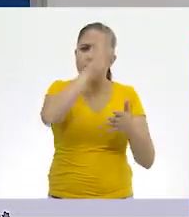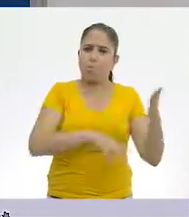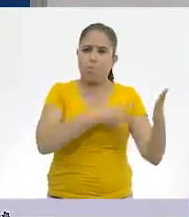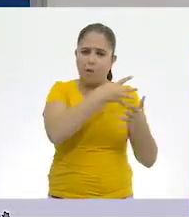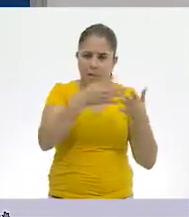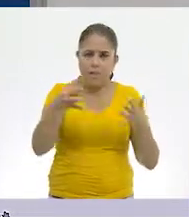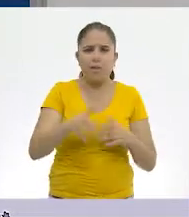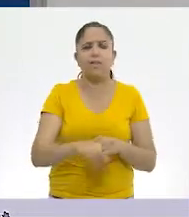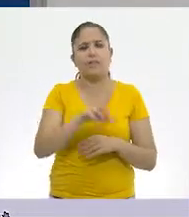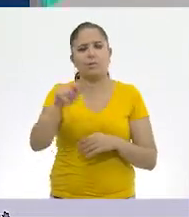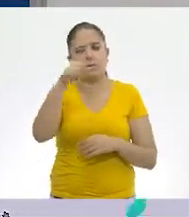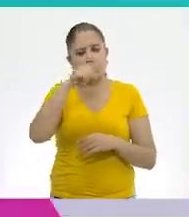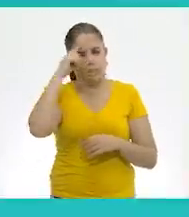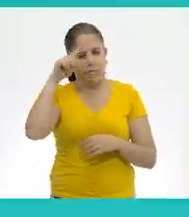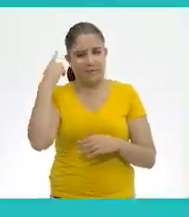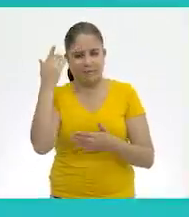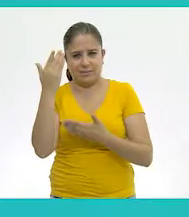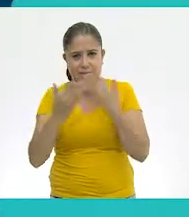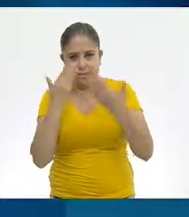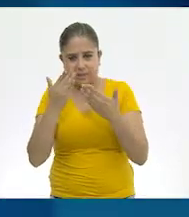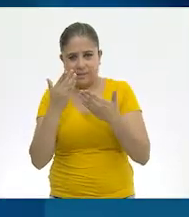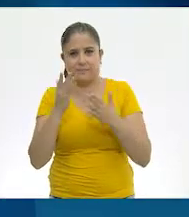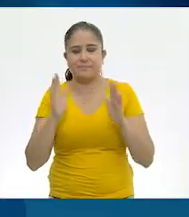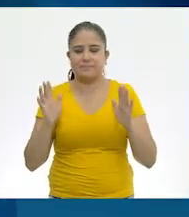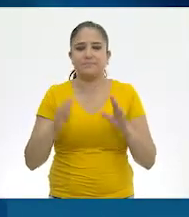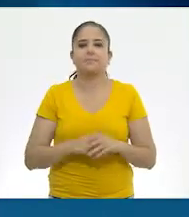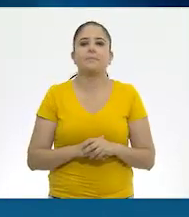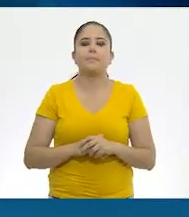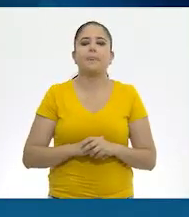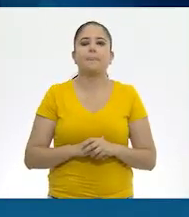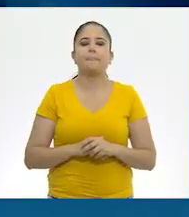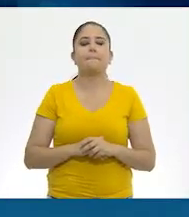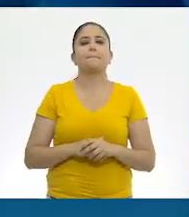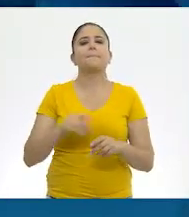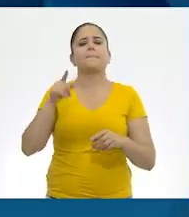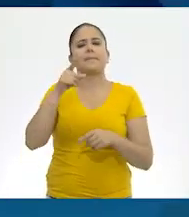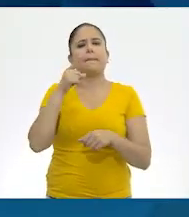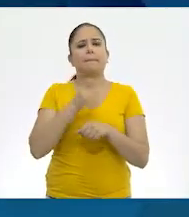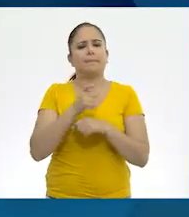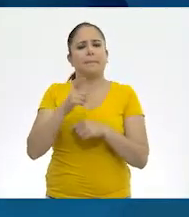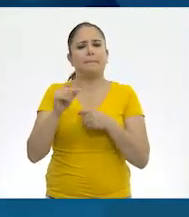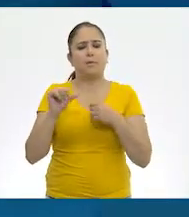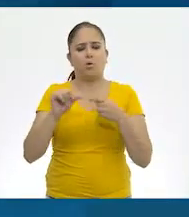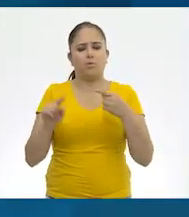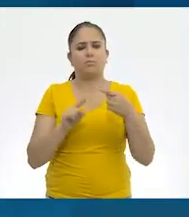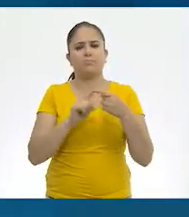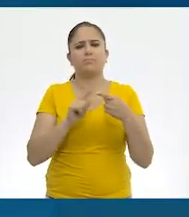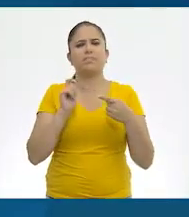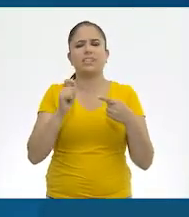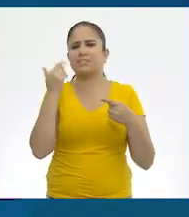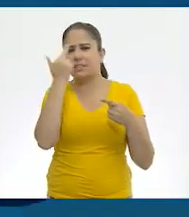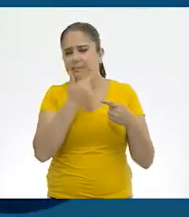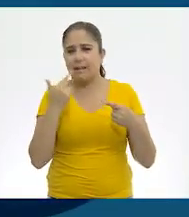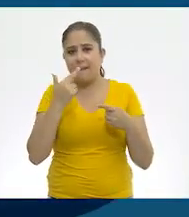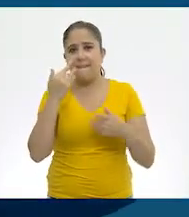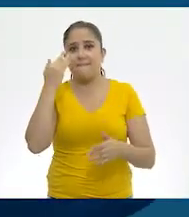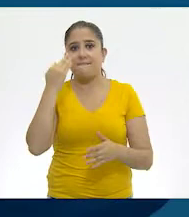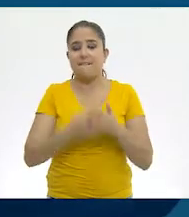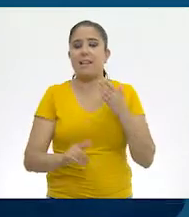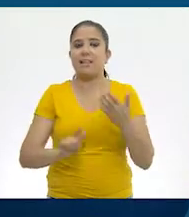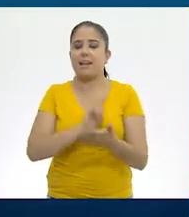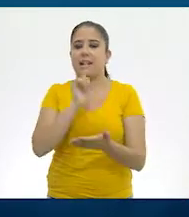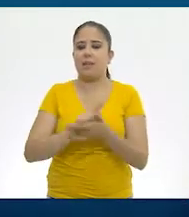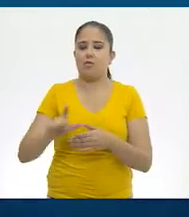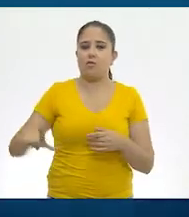después nos sea más fácil estudiar. Muy bien. El primer problema que analizamos el día de hoy fue la falta de legitimidad